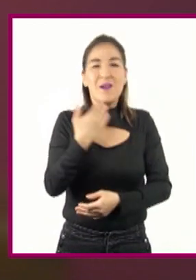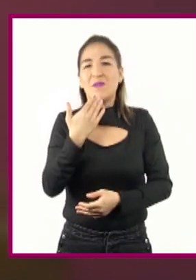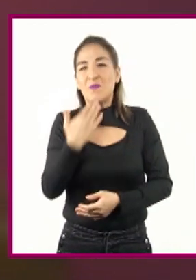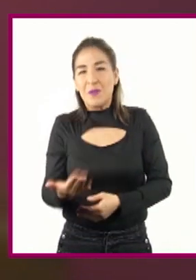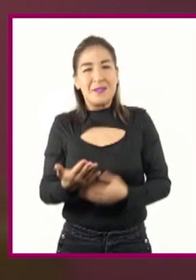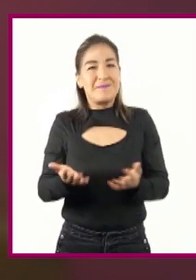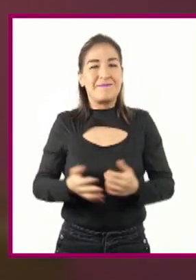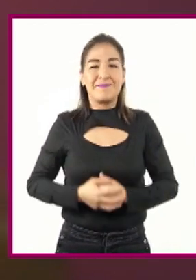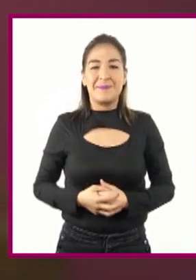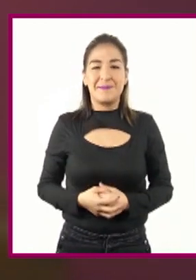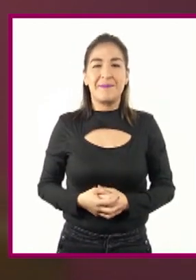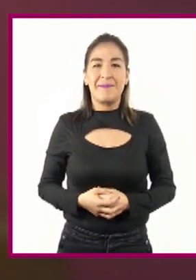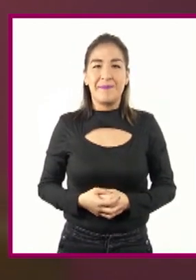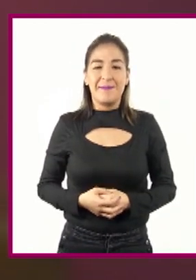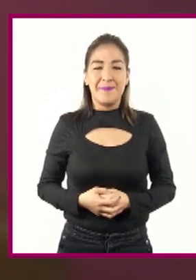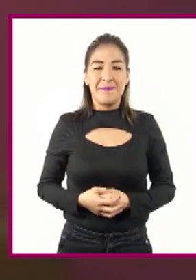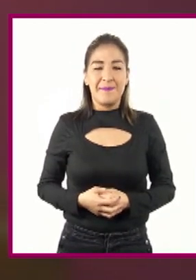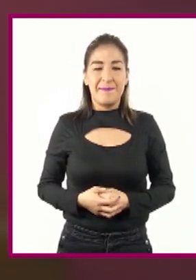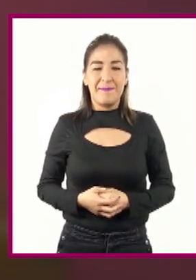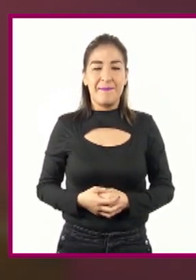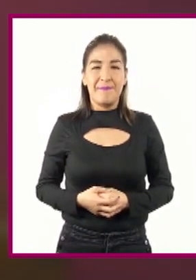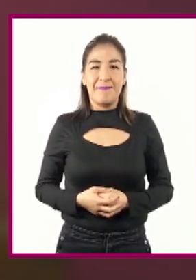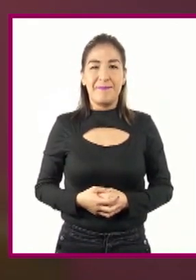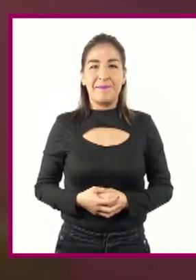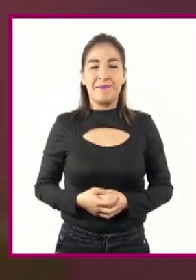malo. Lorry.